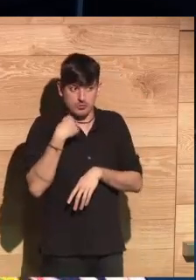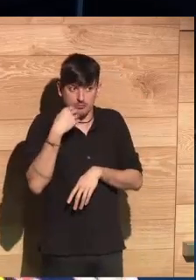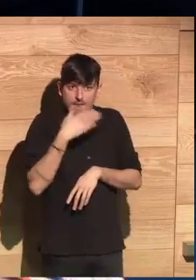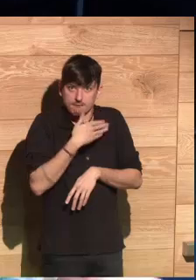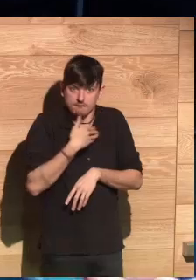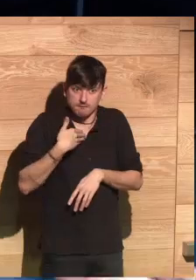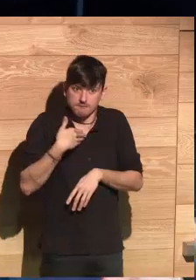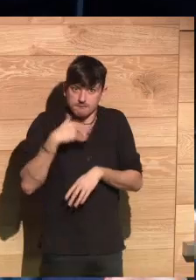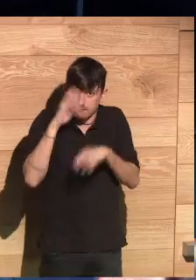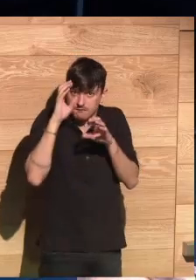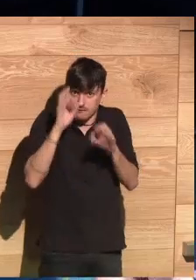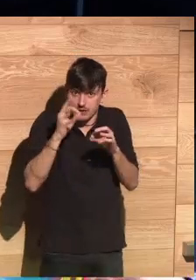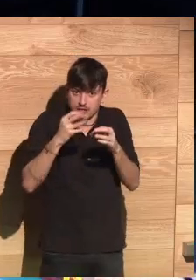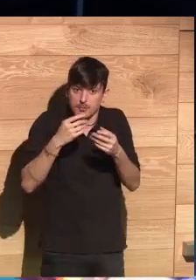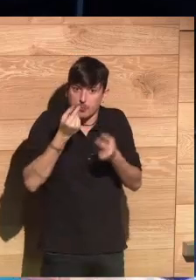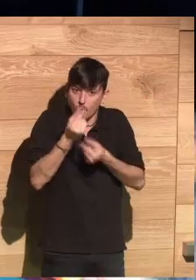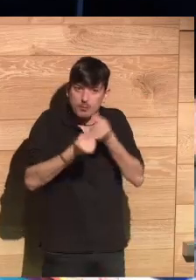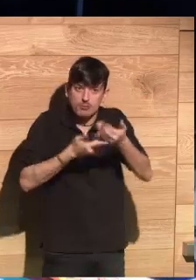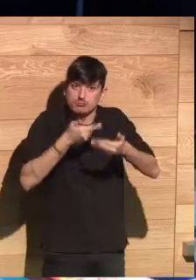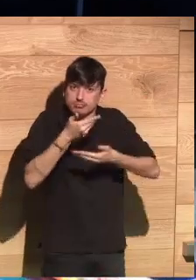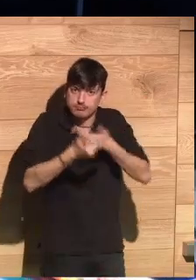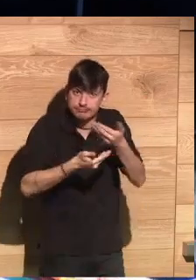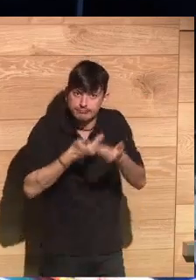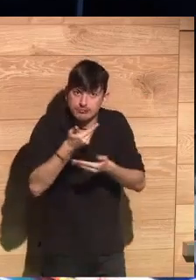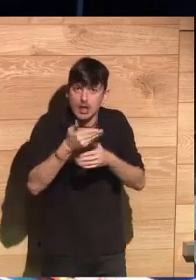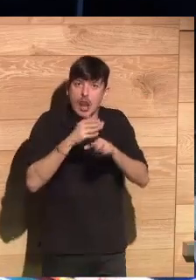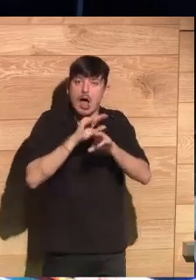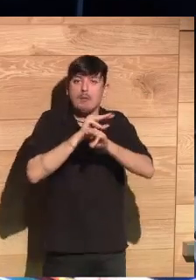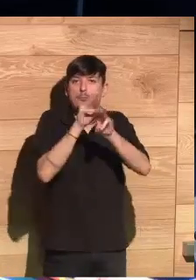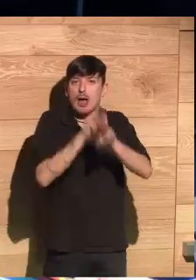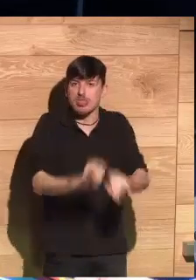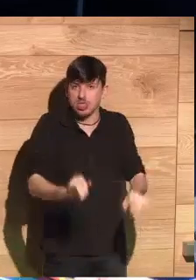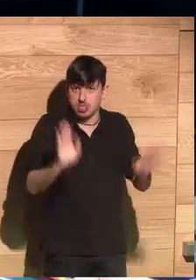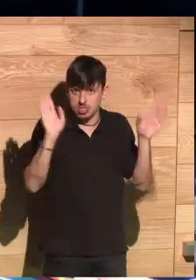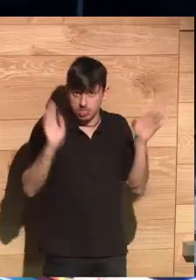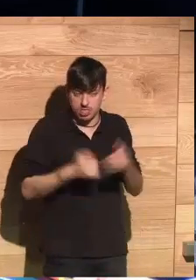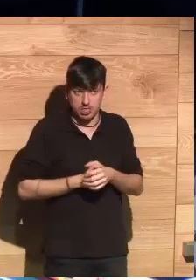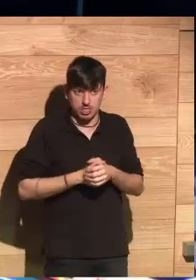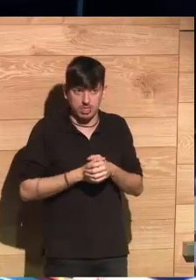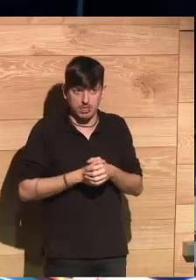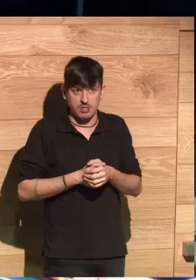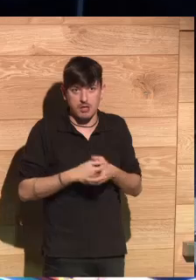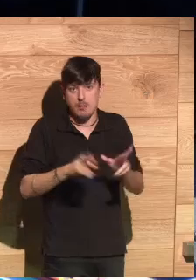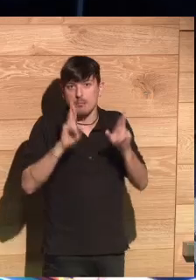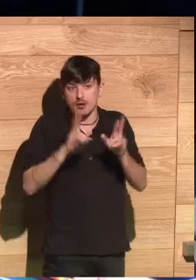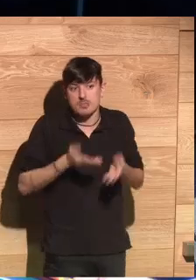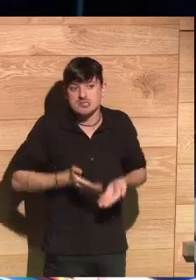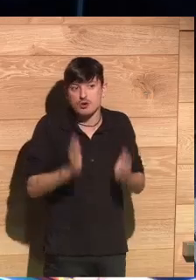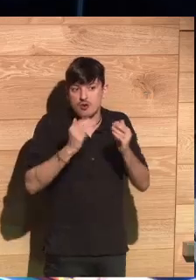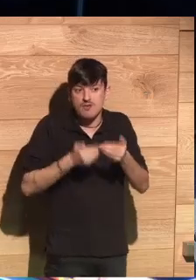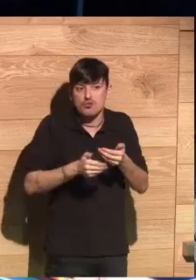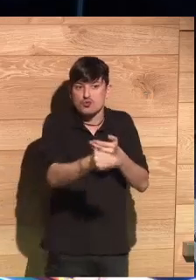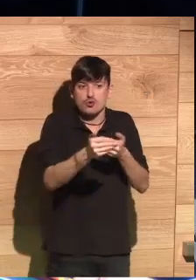que vamos a ir hacia la concordia. Yo aspiro a que esa sea la herencia que les quede a nuestros hijos.